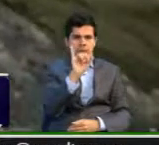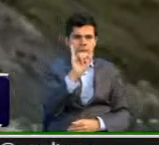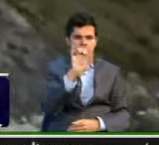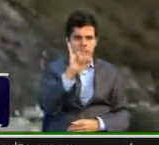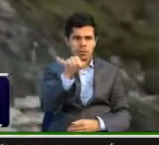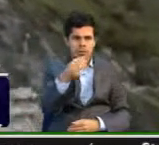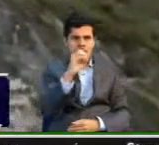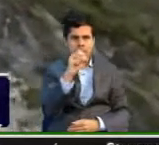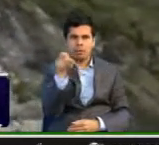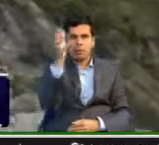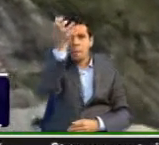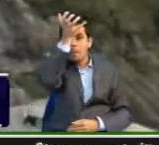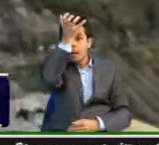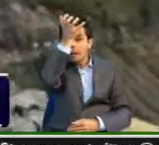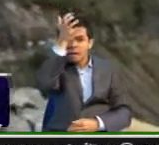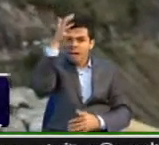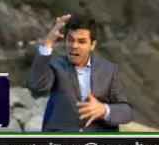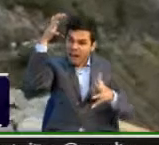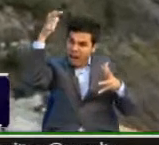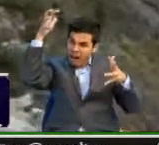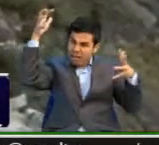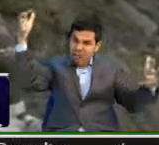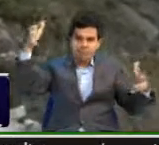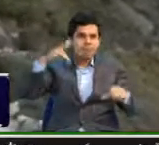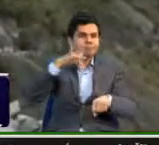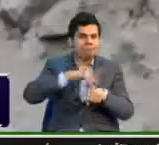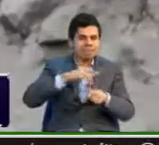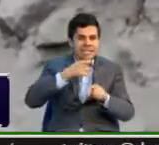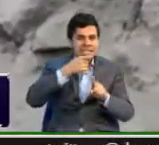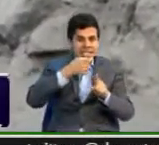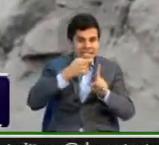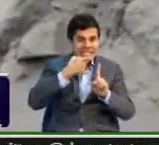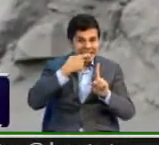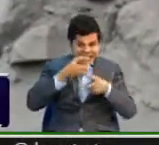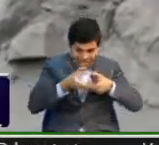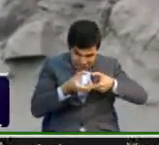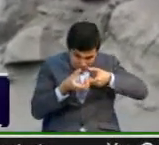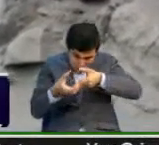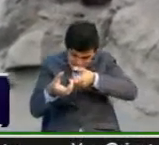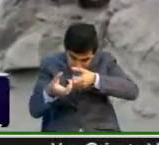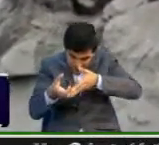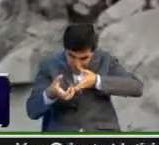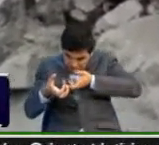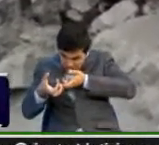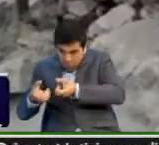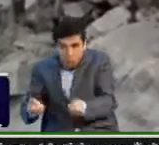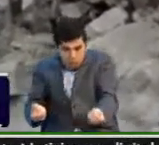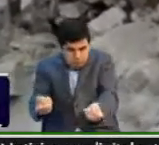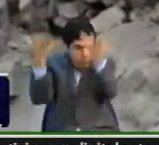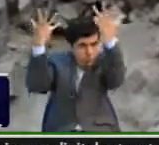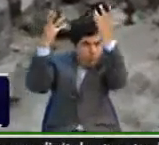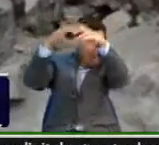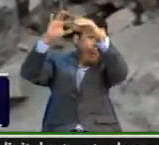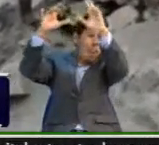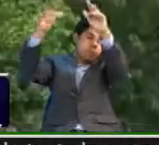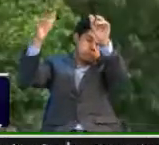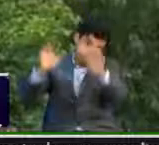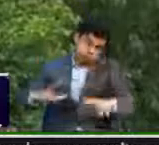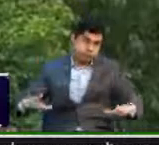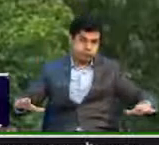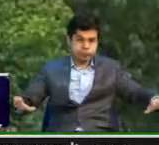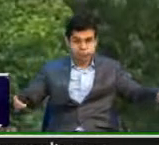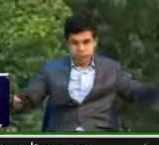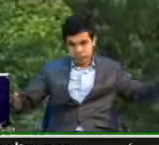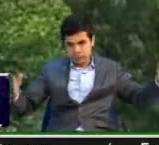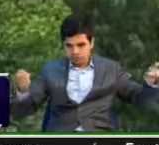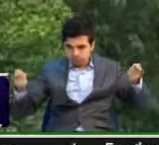de gran tamaño que deberá ser dinamitada controladamente por los expertos en vías para lograr habilitar el paso